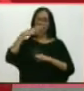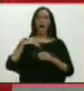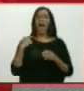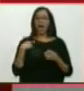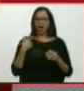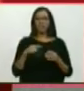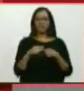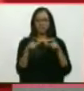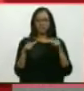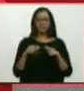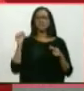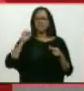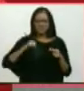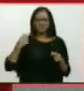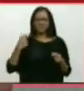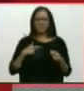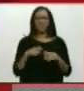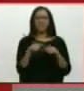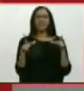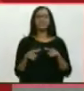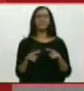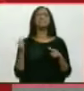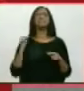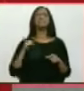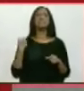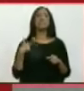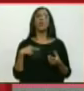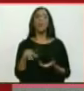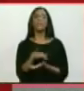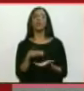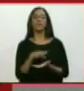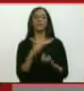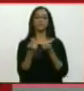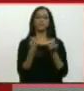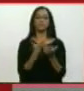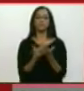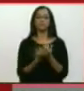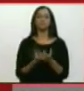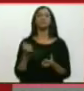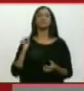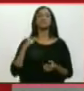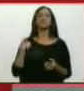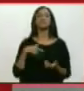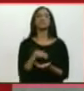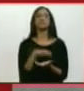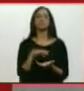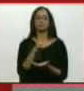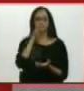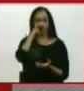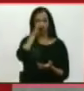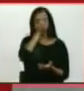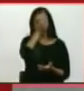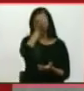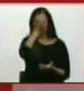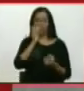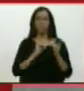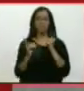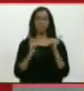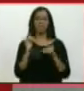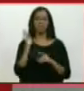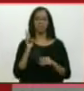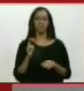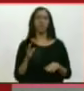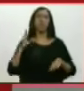situación. Sí tenemos una situación, sí tenemos problemas económicos, sí tenemos problemas con la dieta del venezolano, pero son